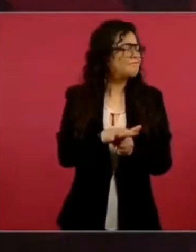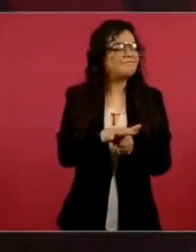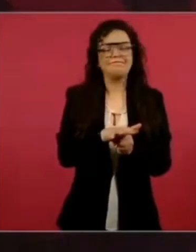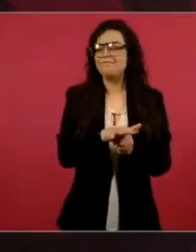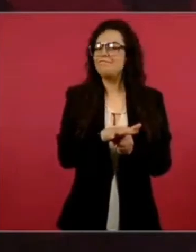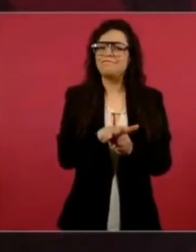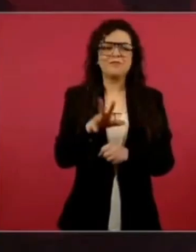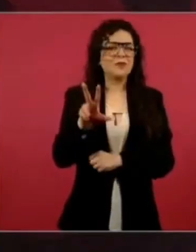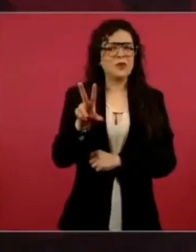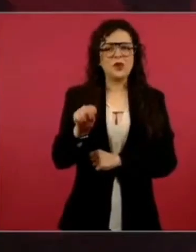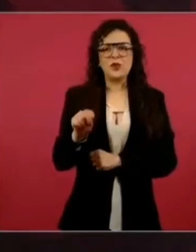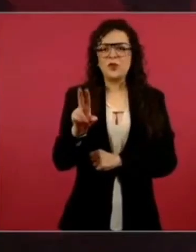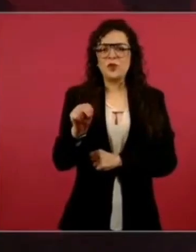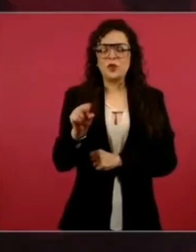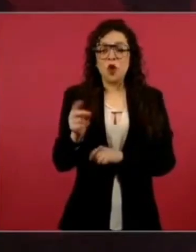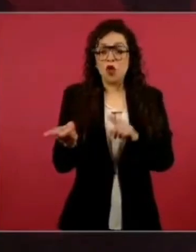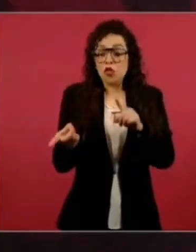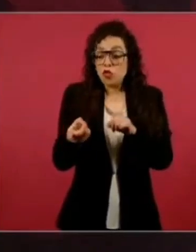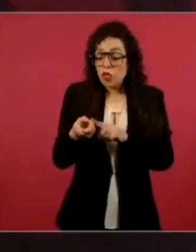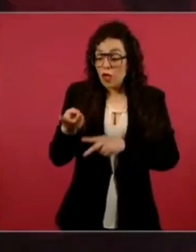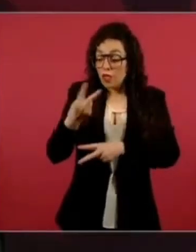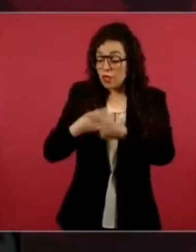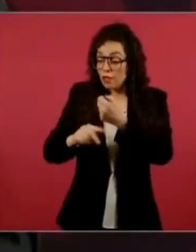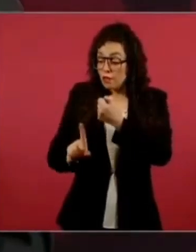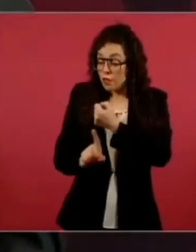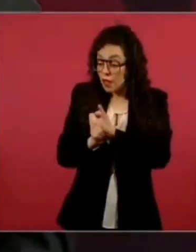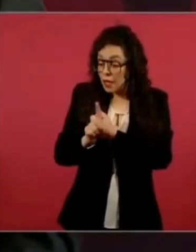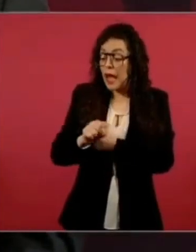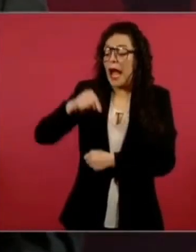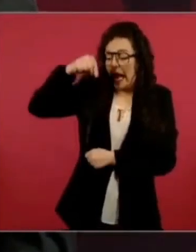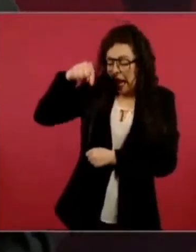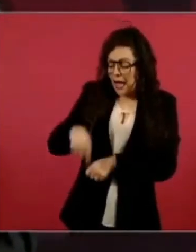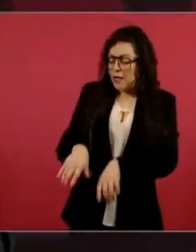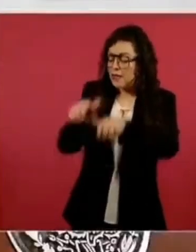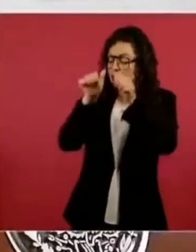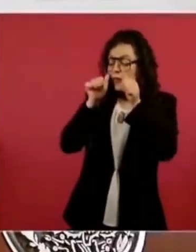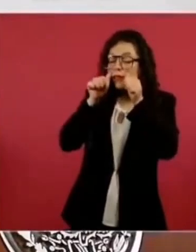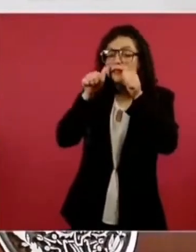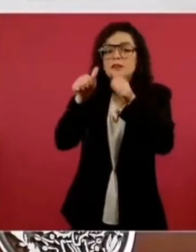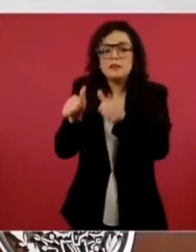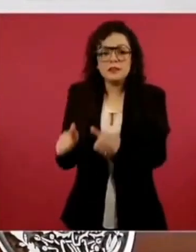A partir de que el ser humano no nace malo,